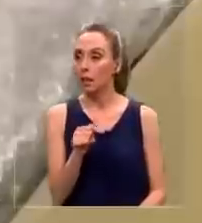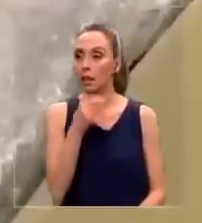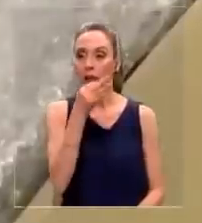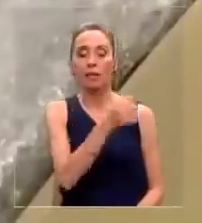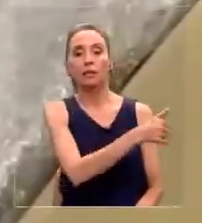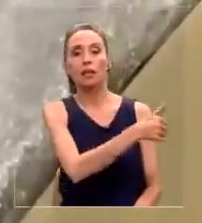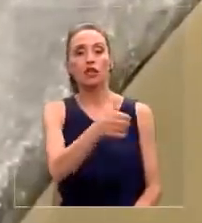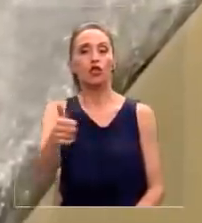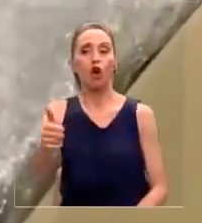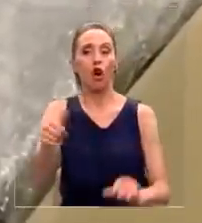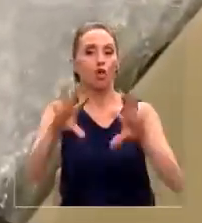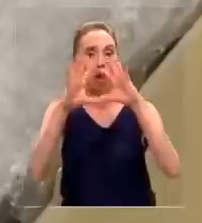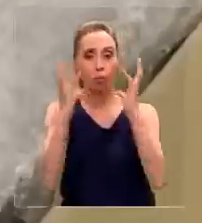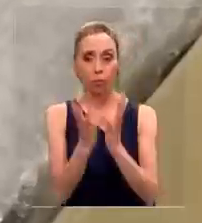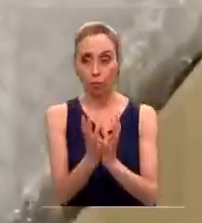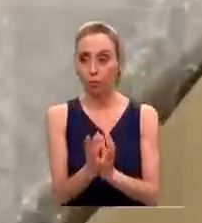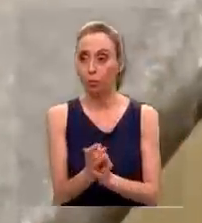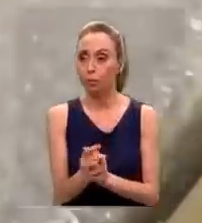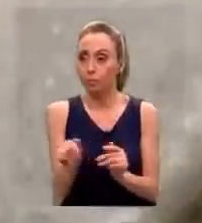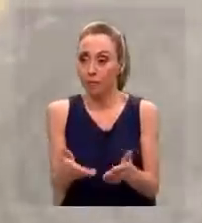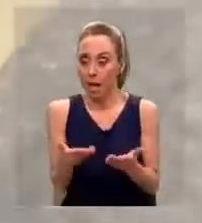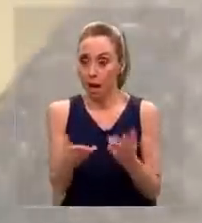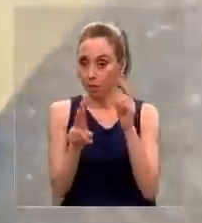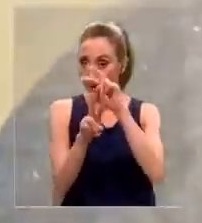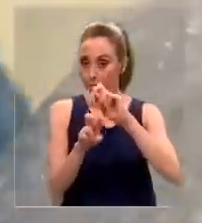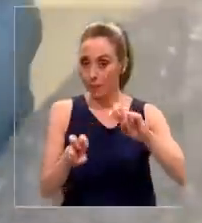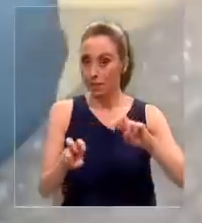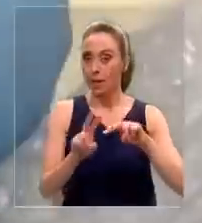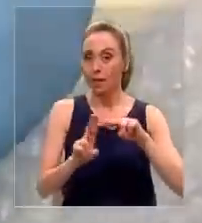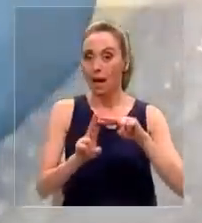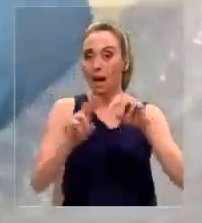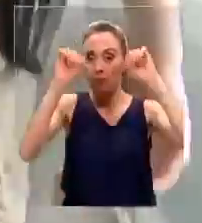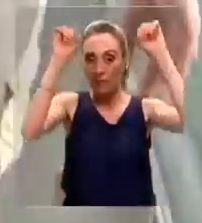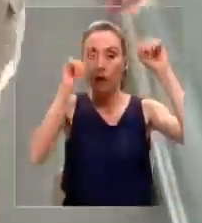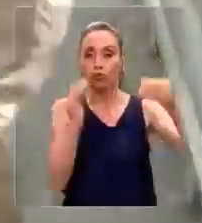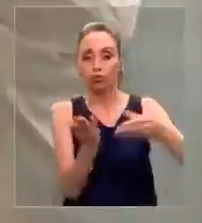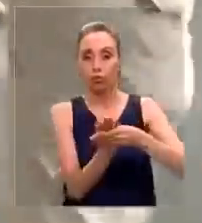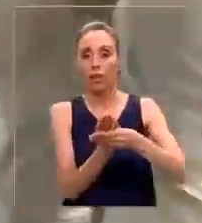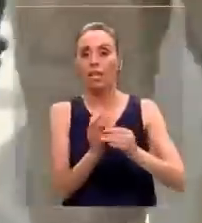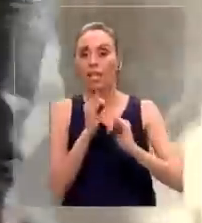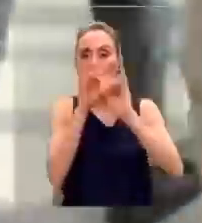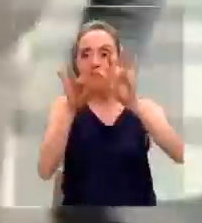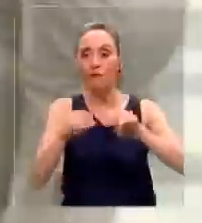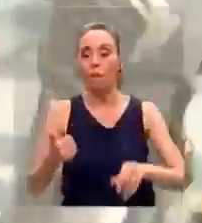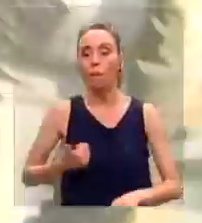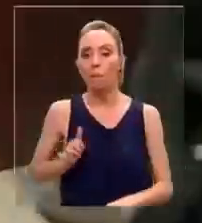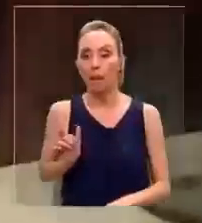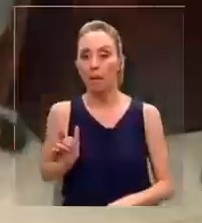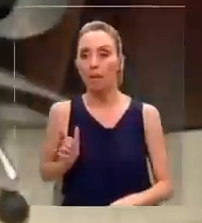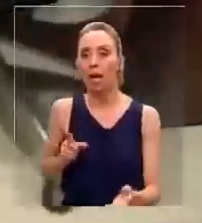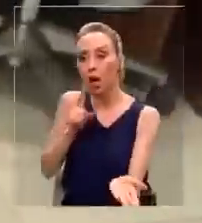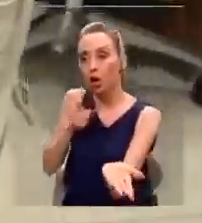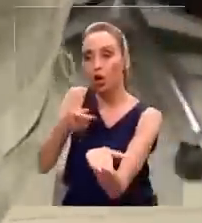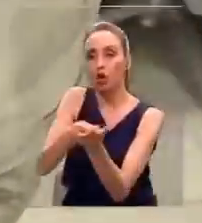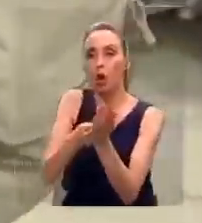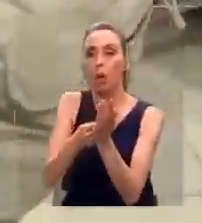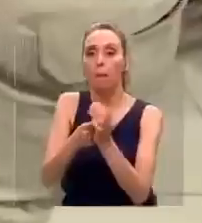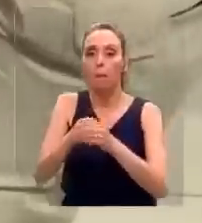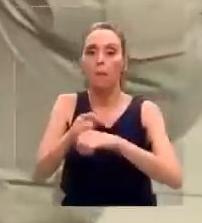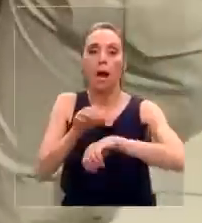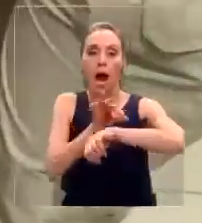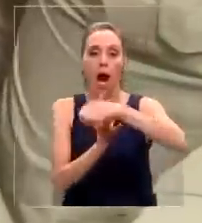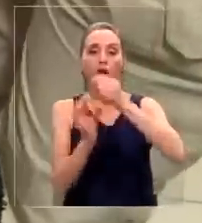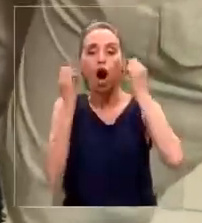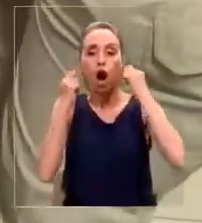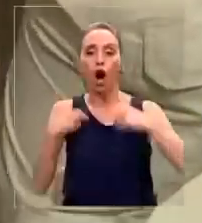el mundo. En la actual investigación de la Fiscalía hay informes de la PDI que mencionan como compradores de joyas ilícitas